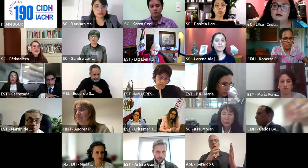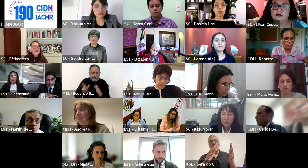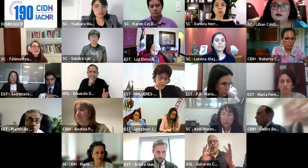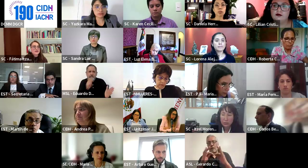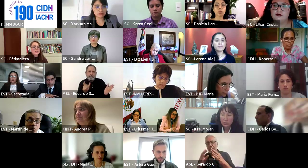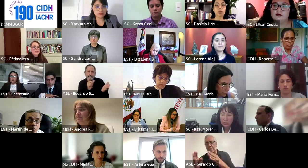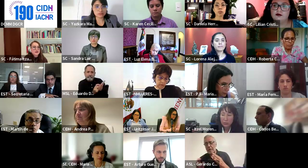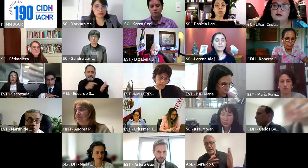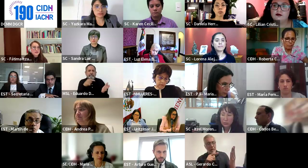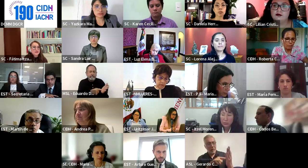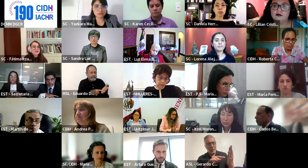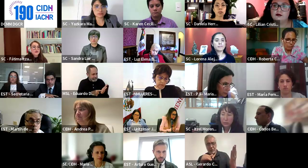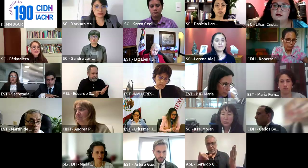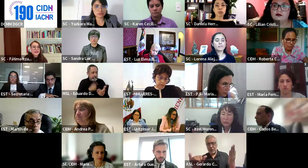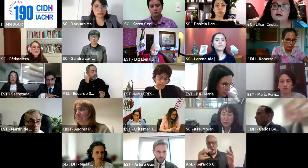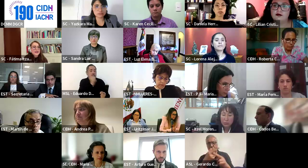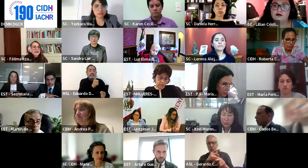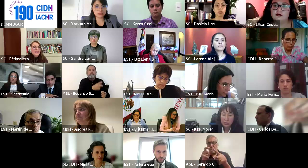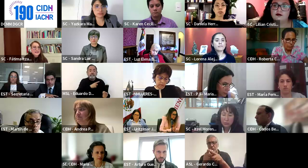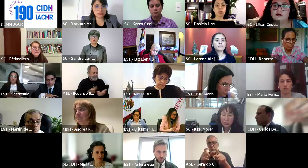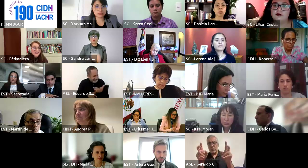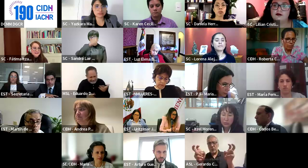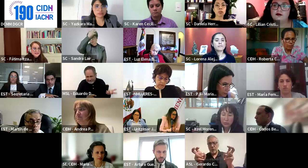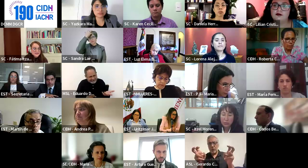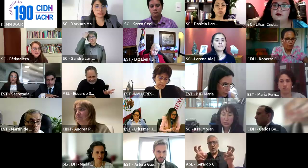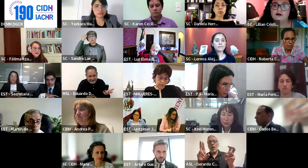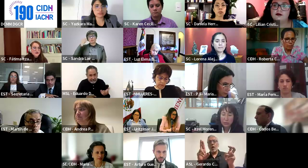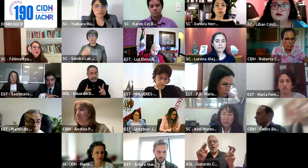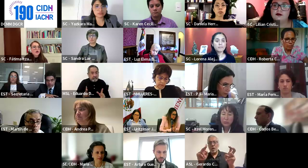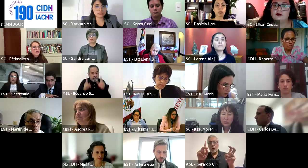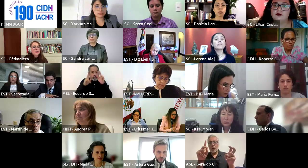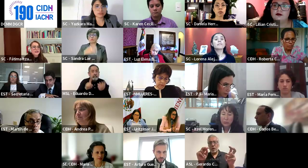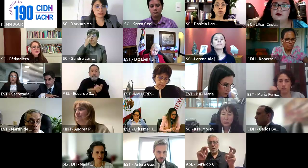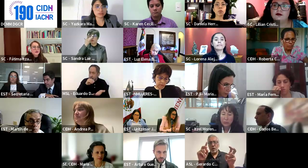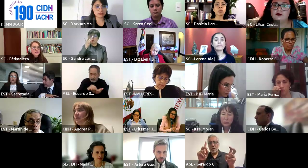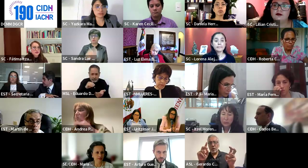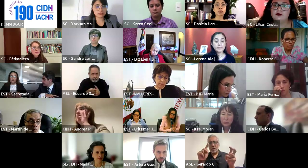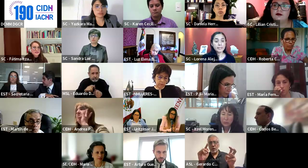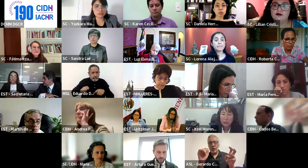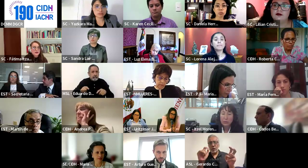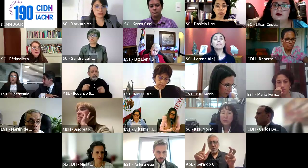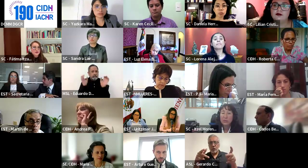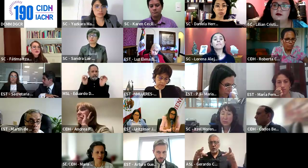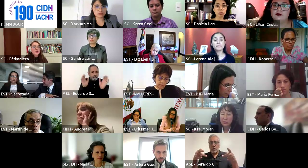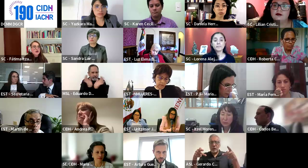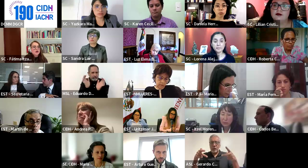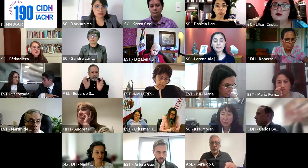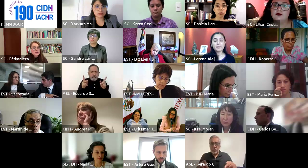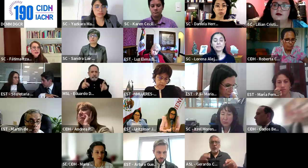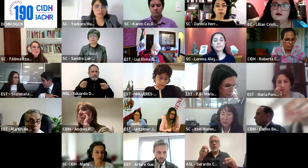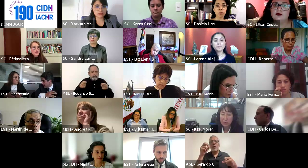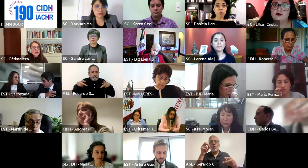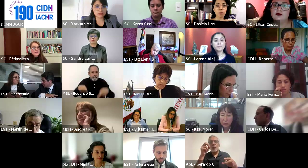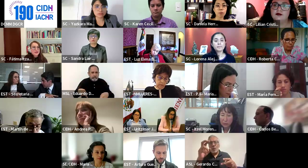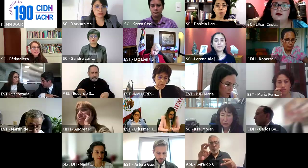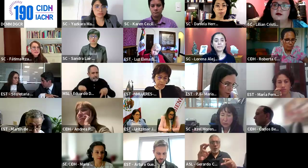y el condicionamiento sobre la esterilización o ligadura de trompas de Falopio